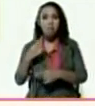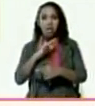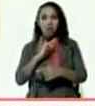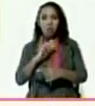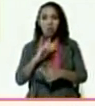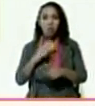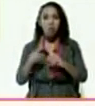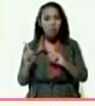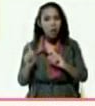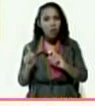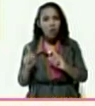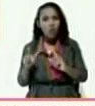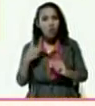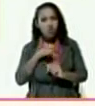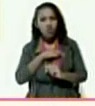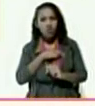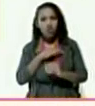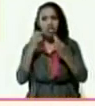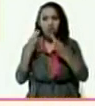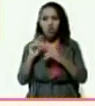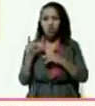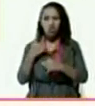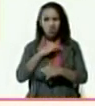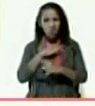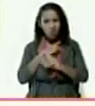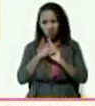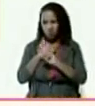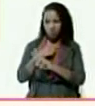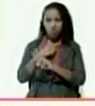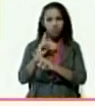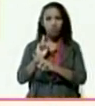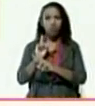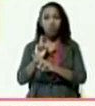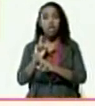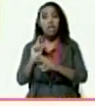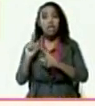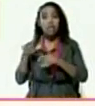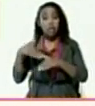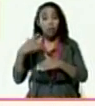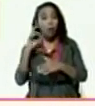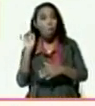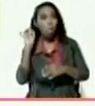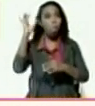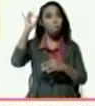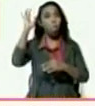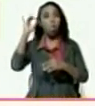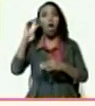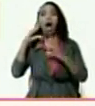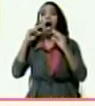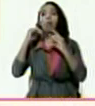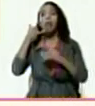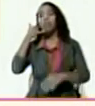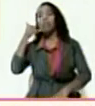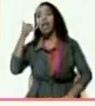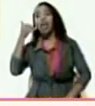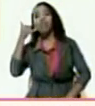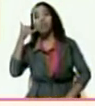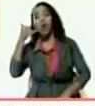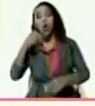Interés pueden tener otros. Casi seguro que tengan interés. Después fingen hablar por teléfono con el